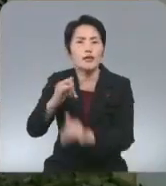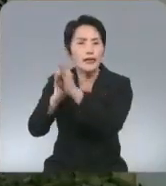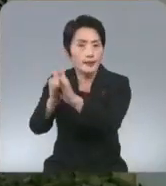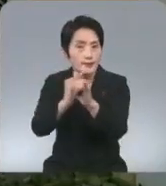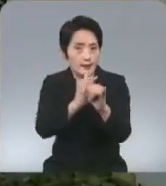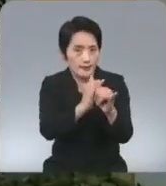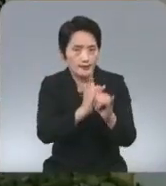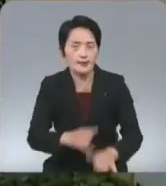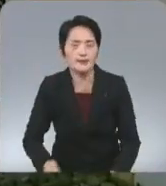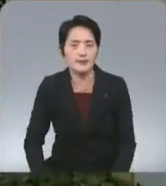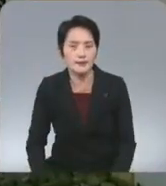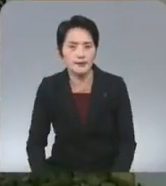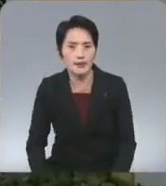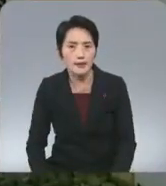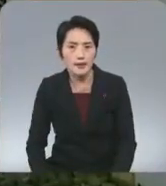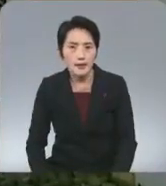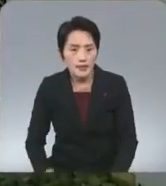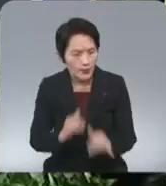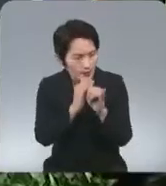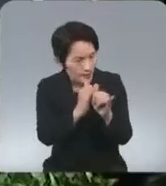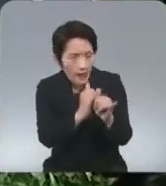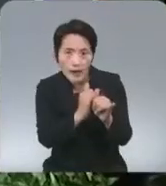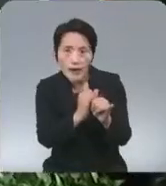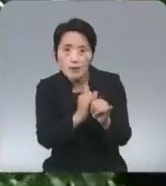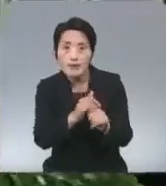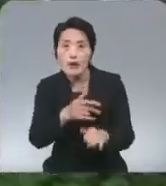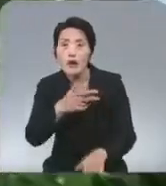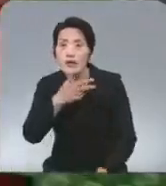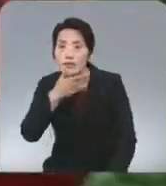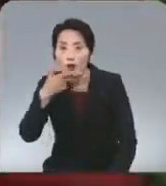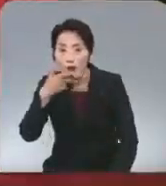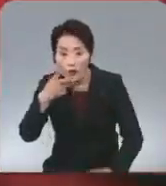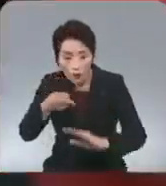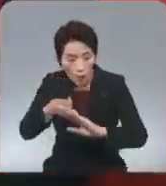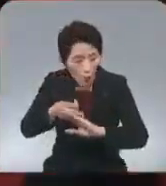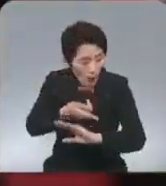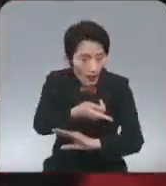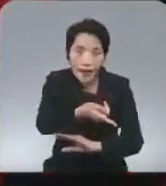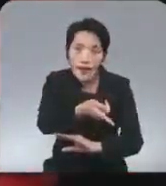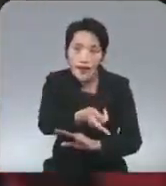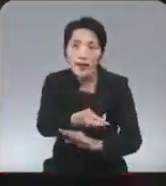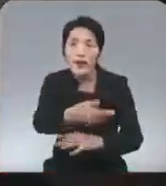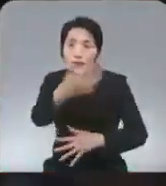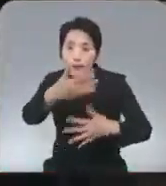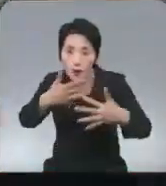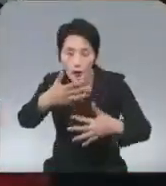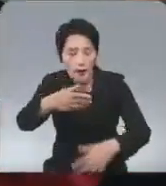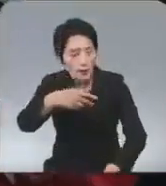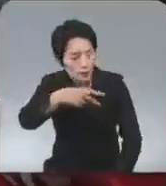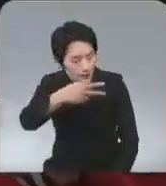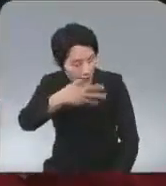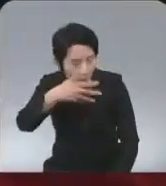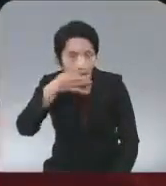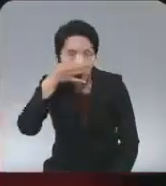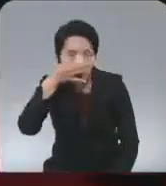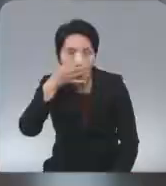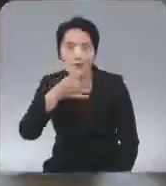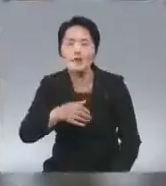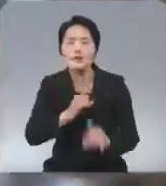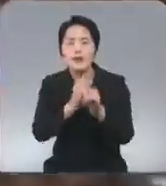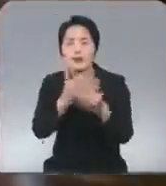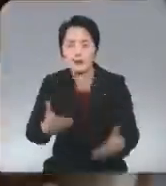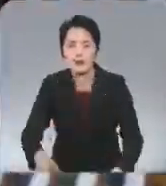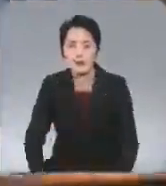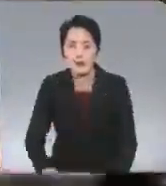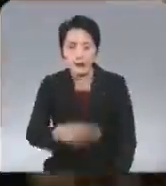asociación de prensa extranjera y sospechas de corrupción de su cúpula administrativa este año considerando los esfuerzos de la organización por corregir